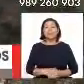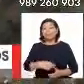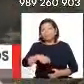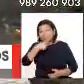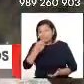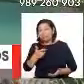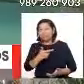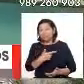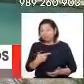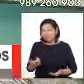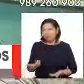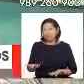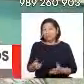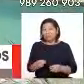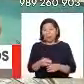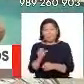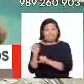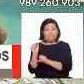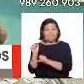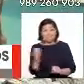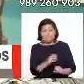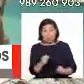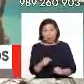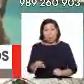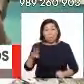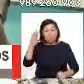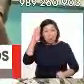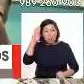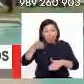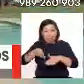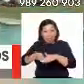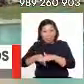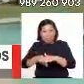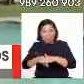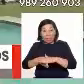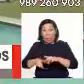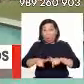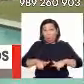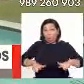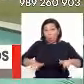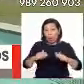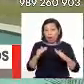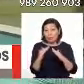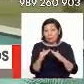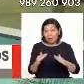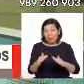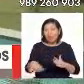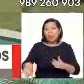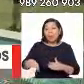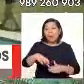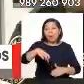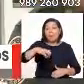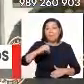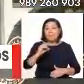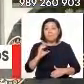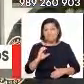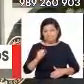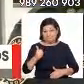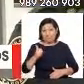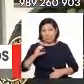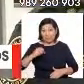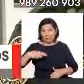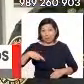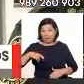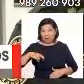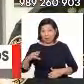Drogas, armas y hasta una granada halló la policía al intervenir un búnker de extranjeros en Pachacámac. Este es un